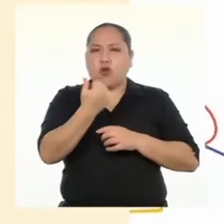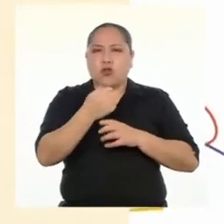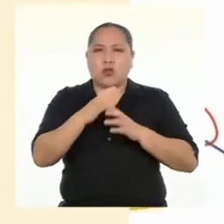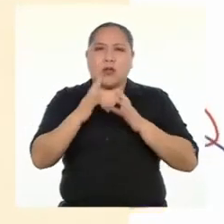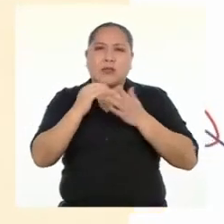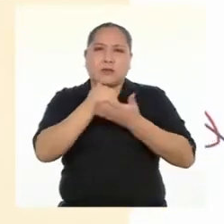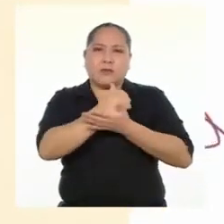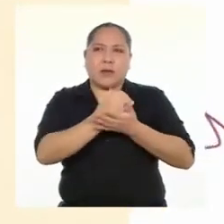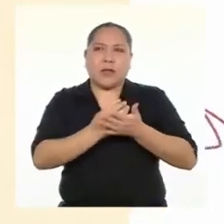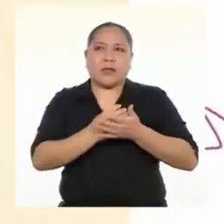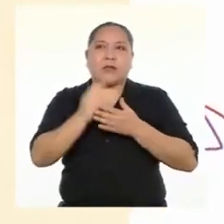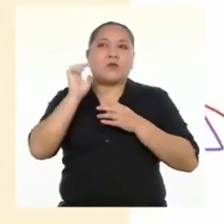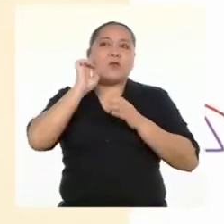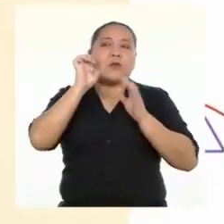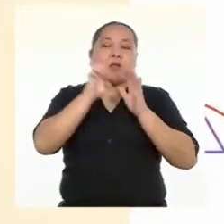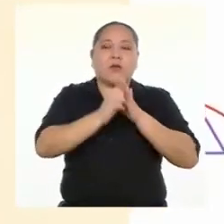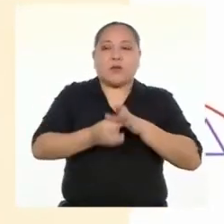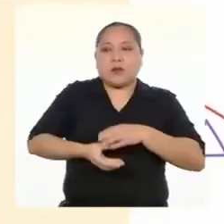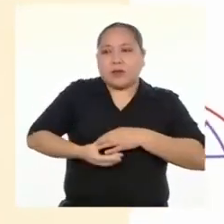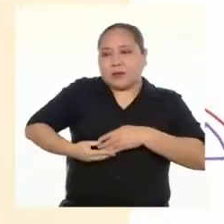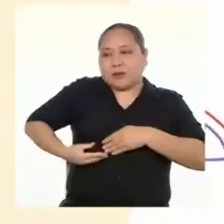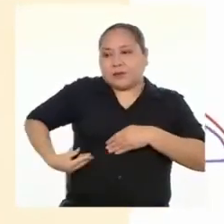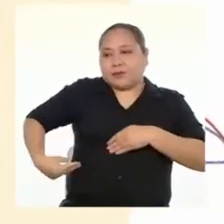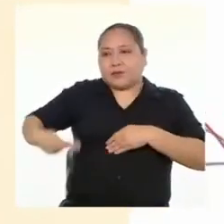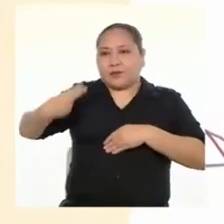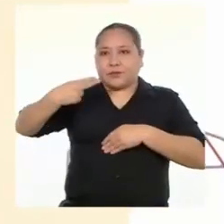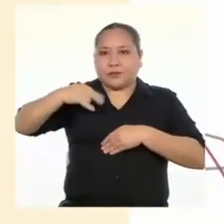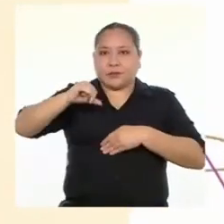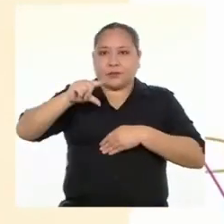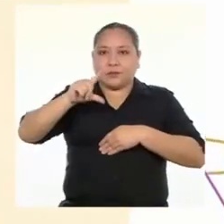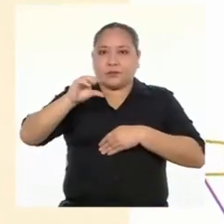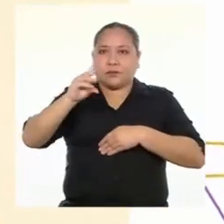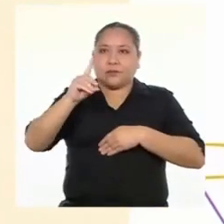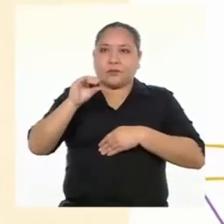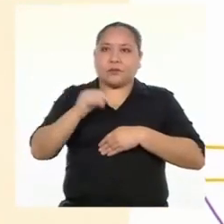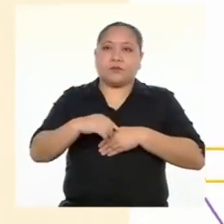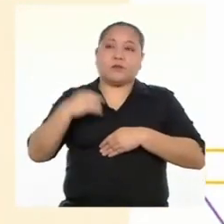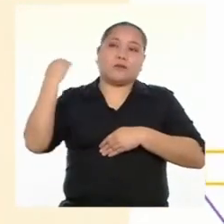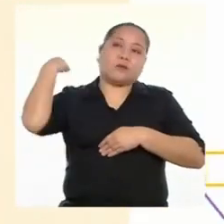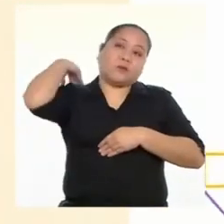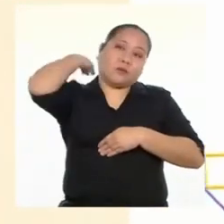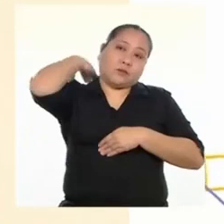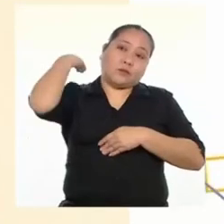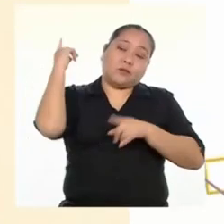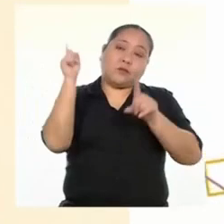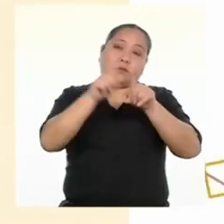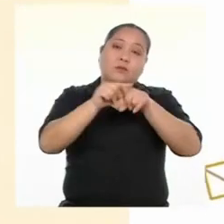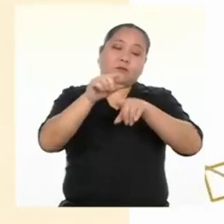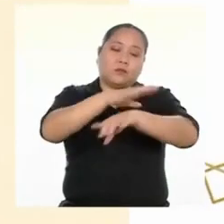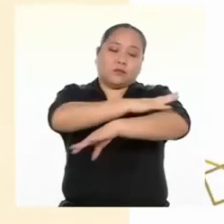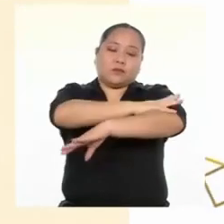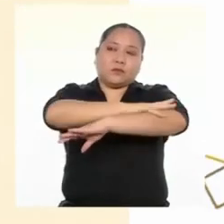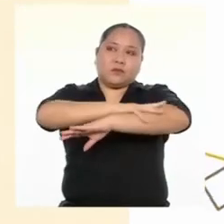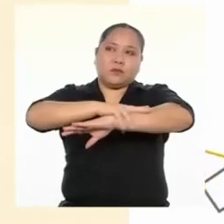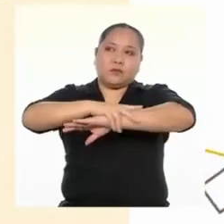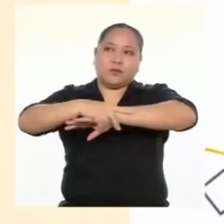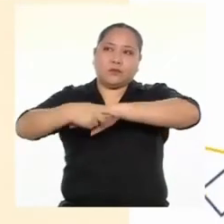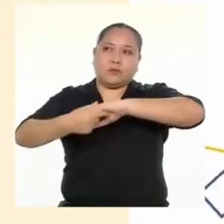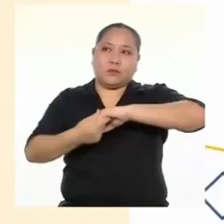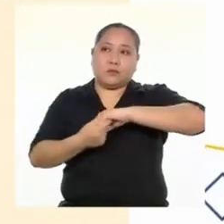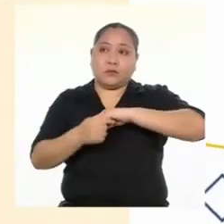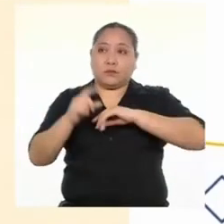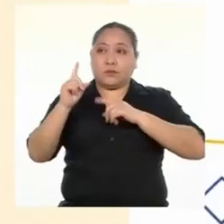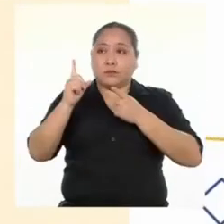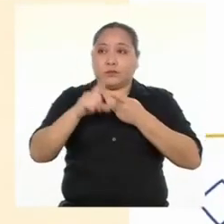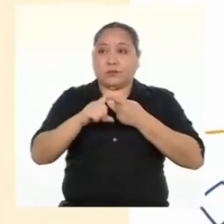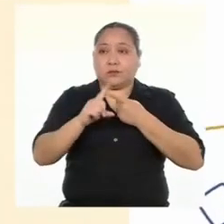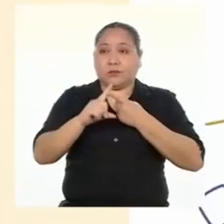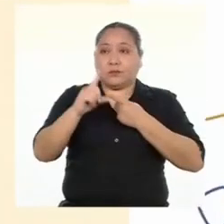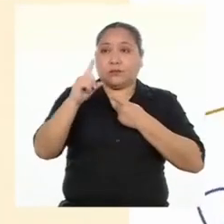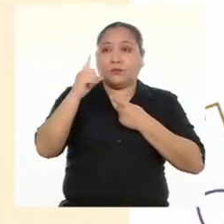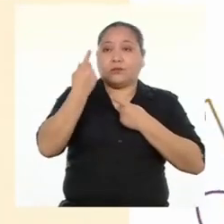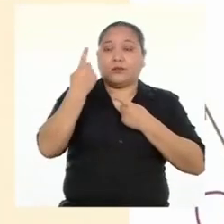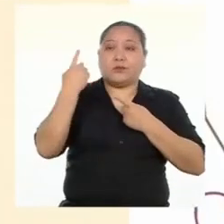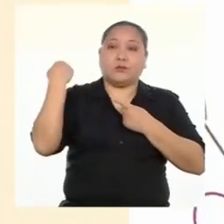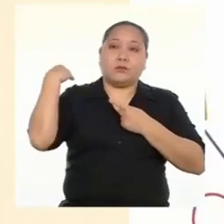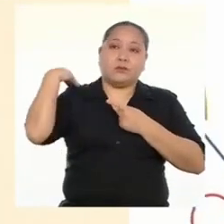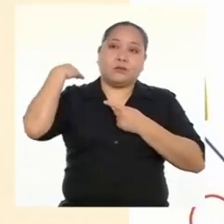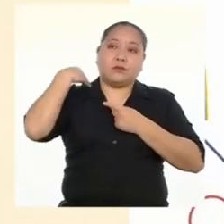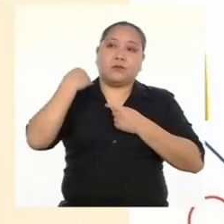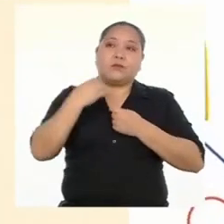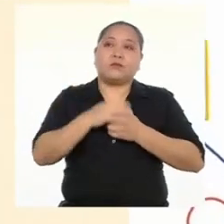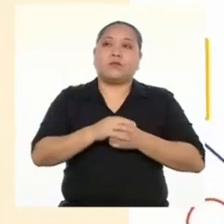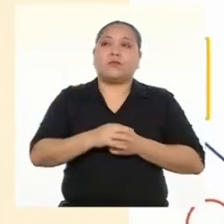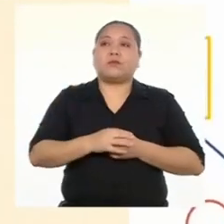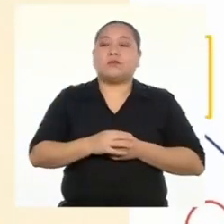desechos, como el hígado, los pulmones o incluso la piel. El primero convierte sustancias tóxicas en